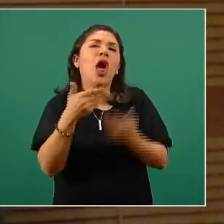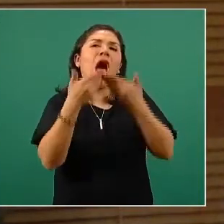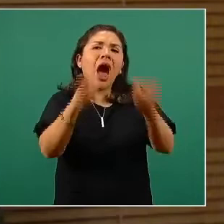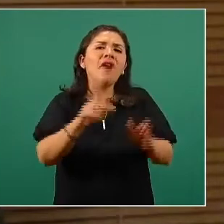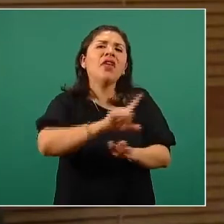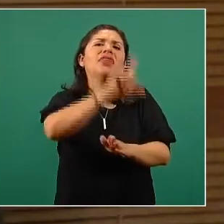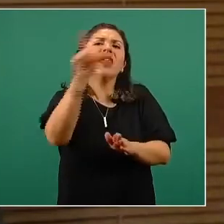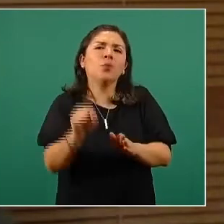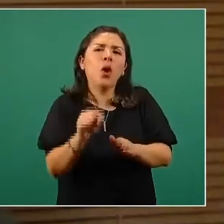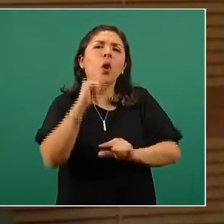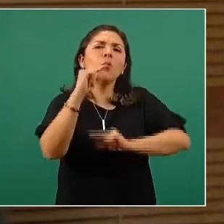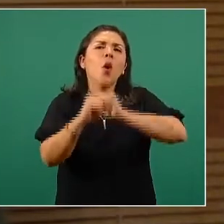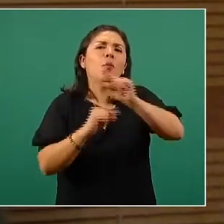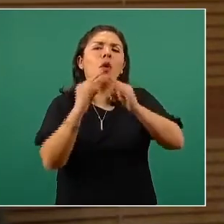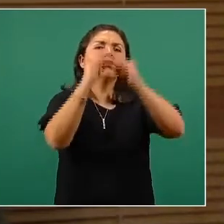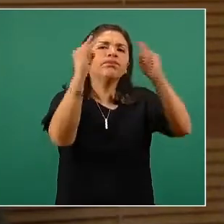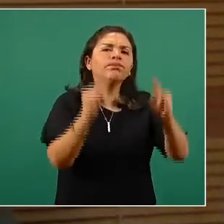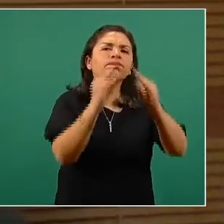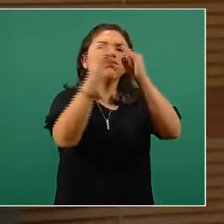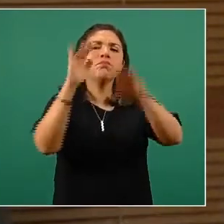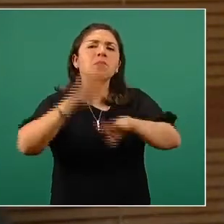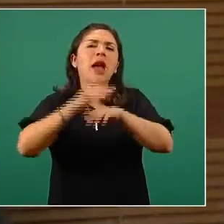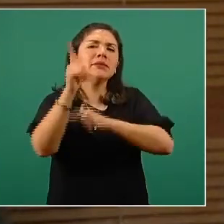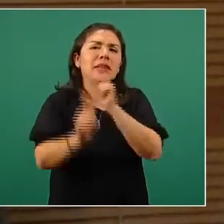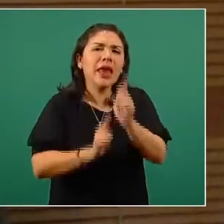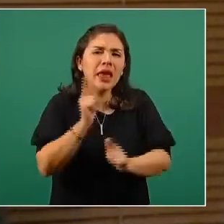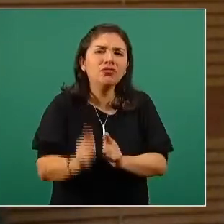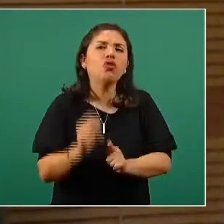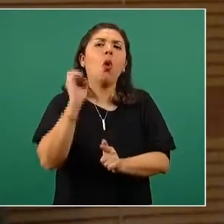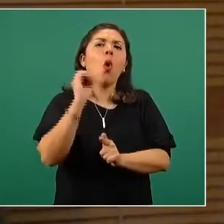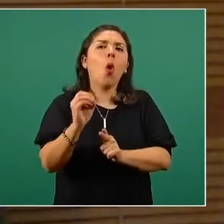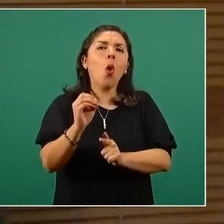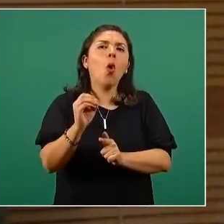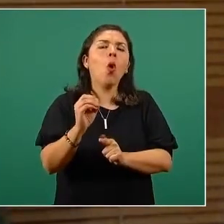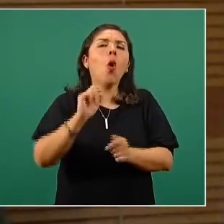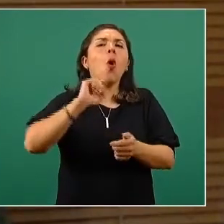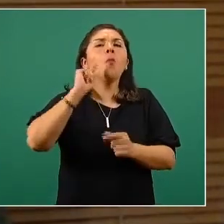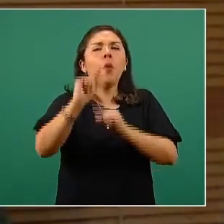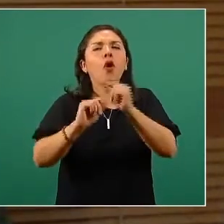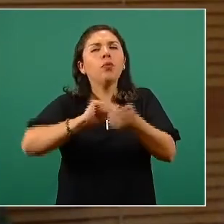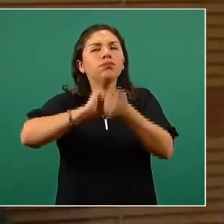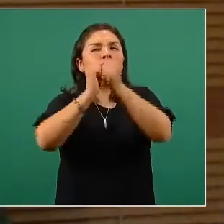sitios de manera más lento o de manera progresiva.